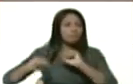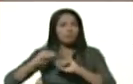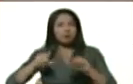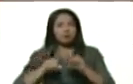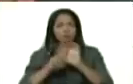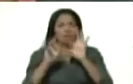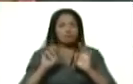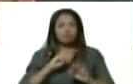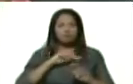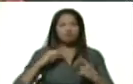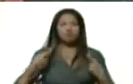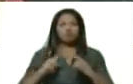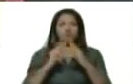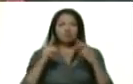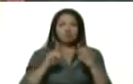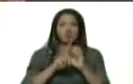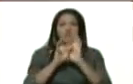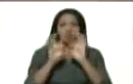Hemos tenido un encuentro